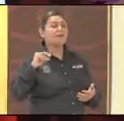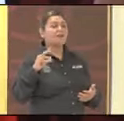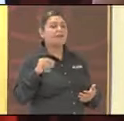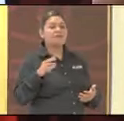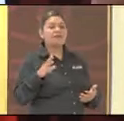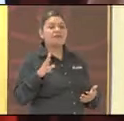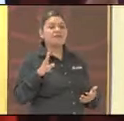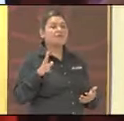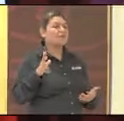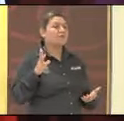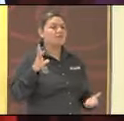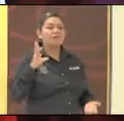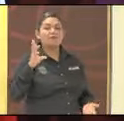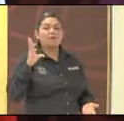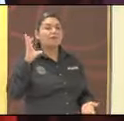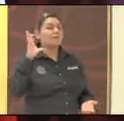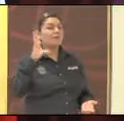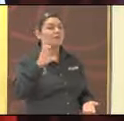particular. No tengo